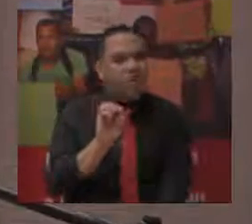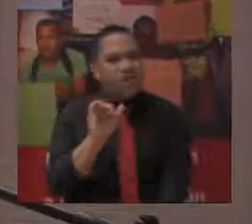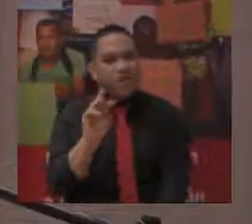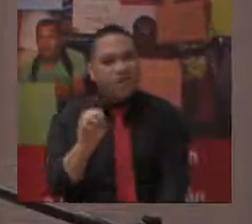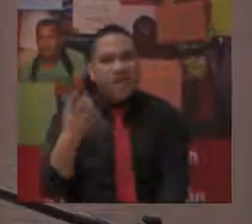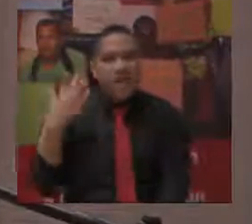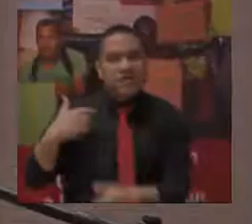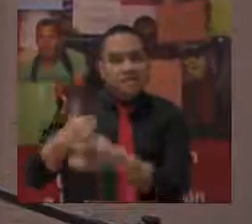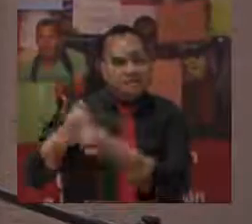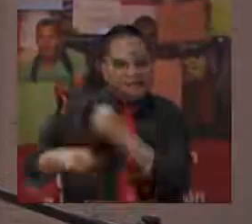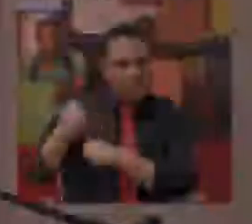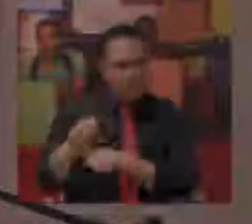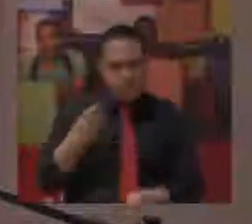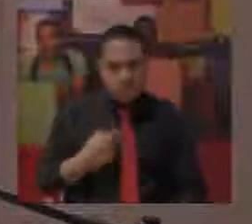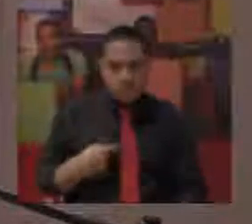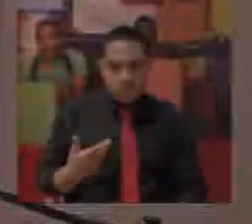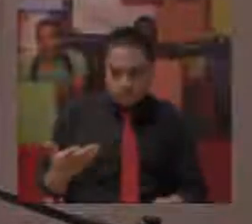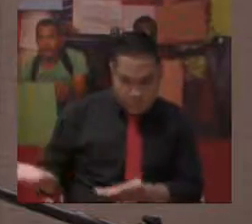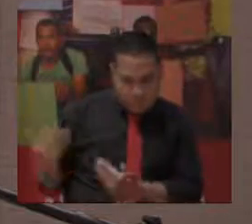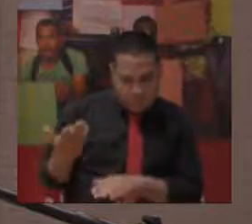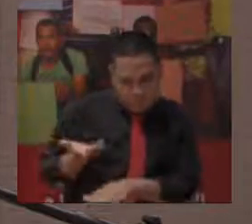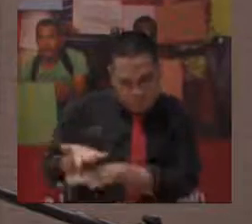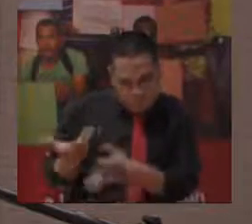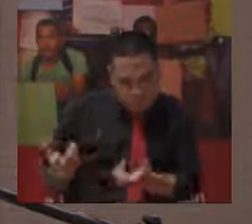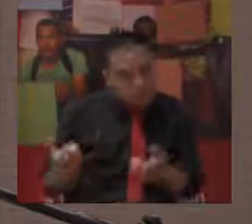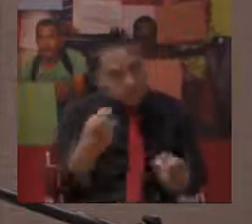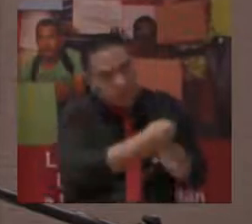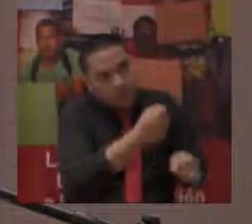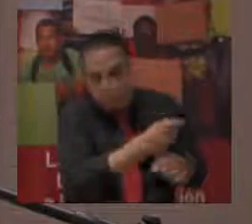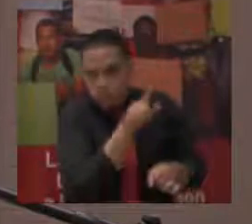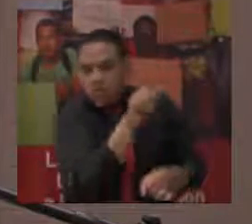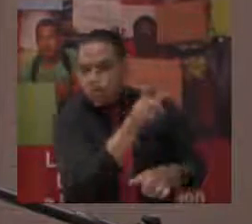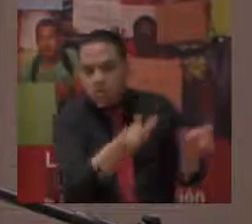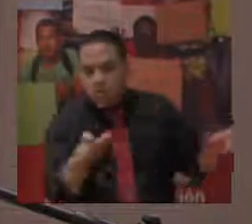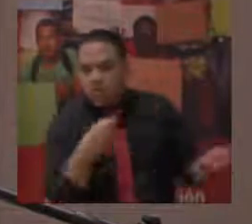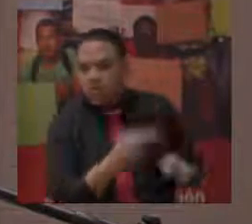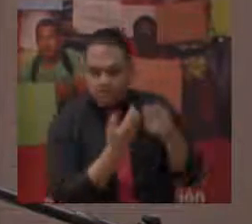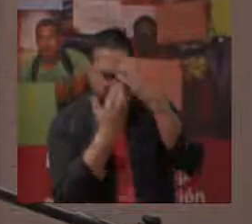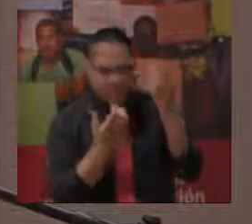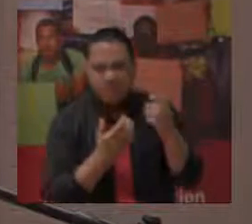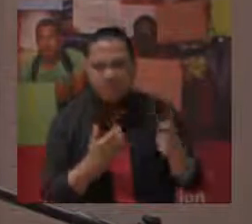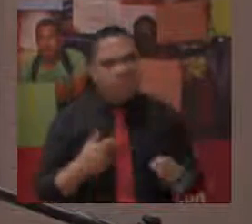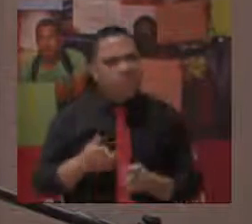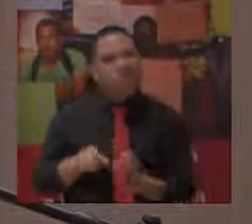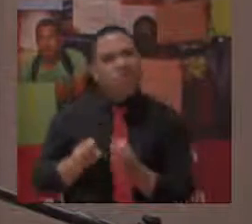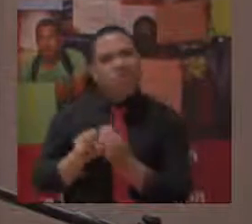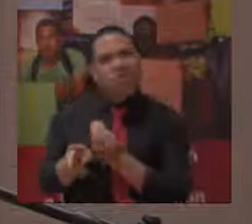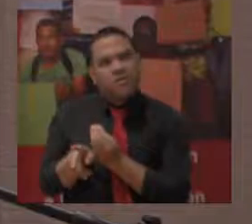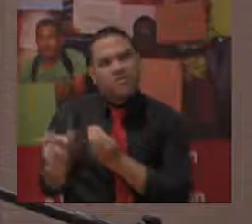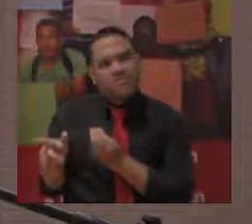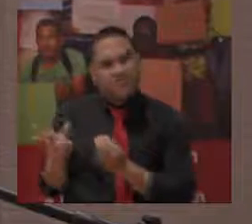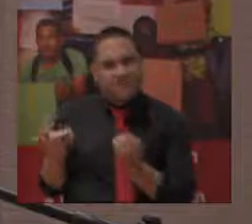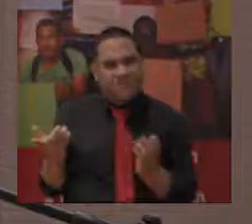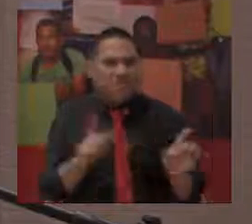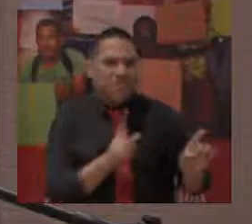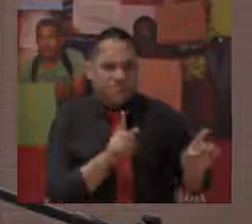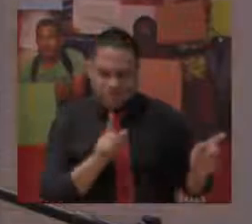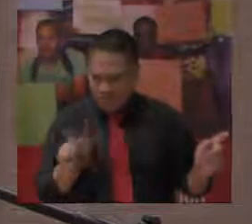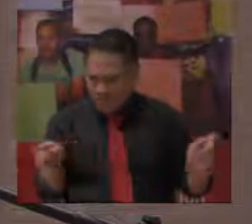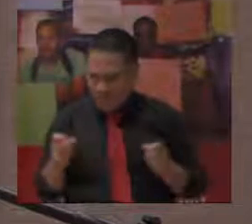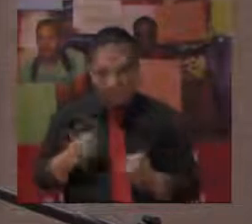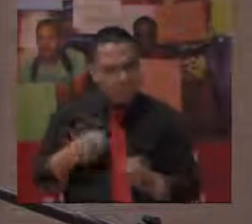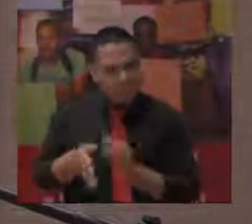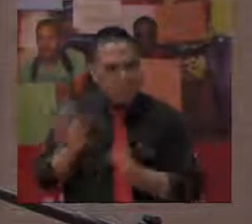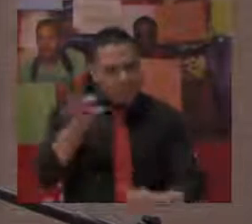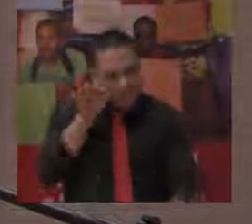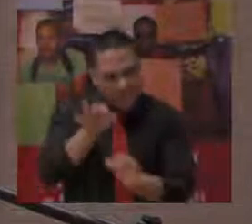con personas desmovilizadas. Yo venía de trabajar con víctimas y le dije, no, yo no estoy preparado para hacer ese tránsito